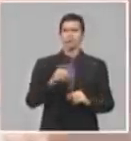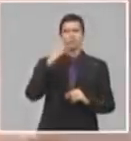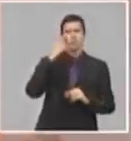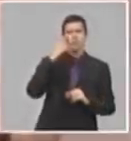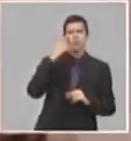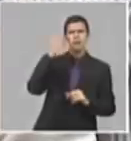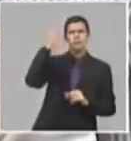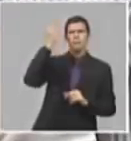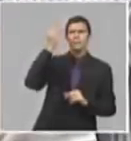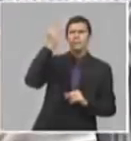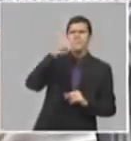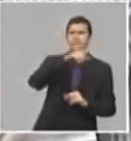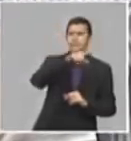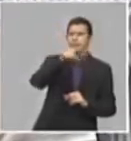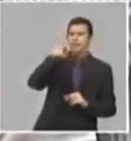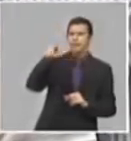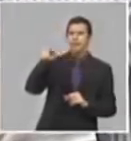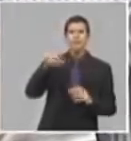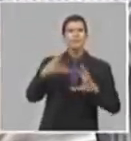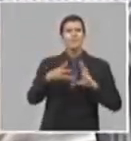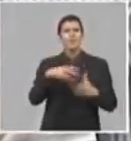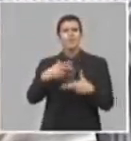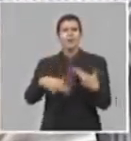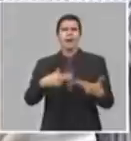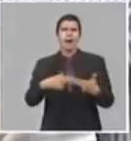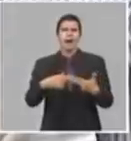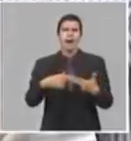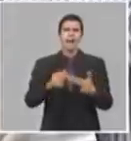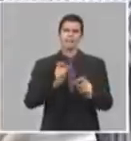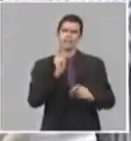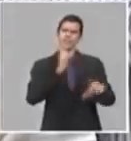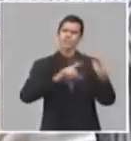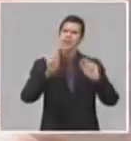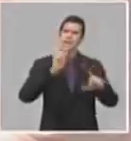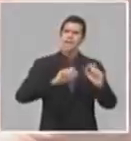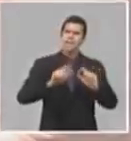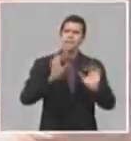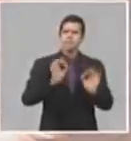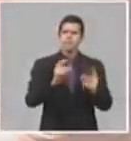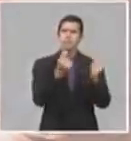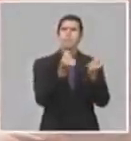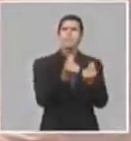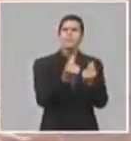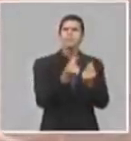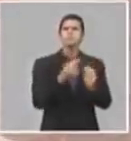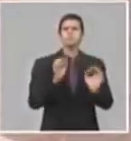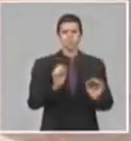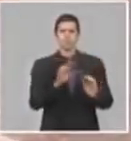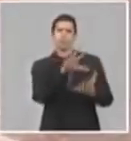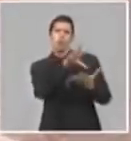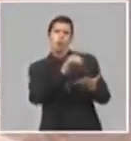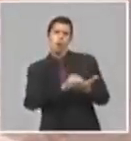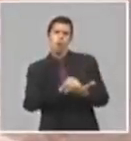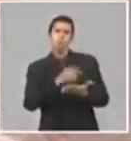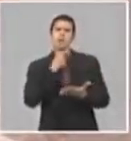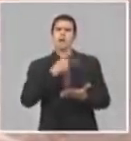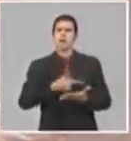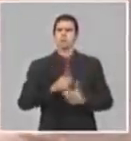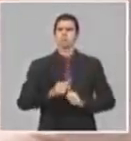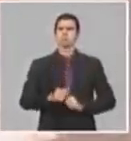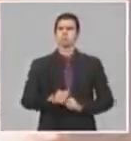mercado más cercano a nosotros. El ingreso que se reciba por la